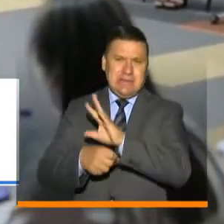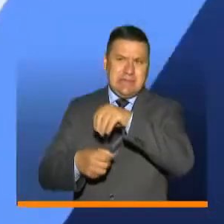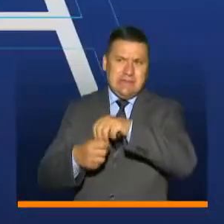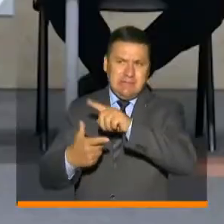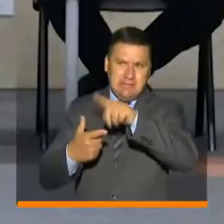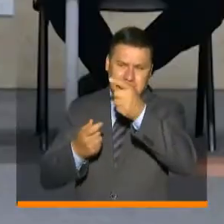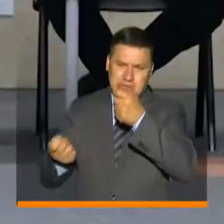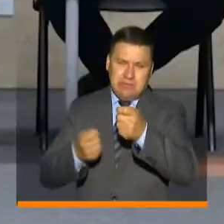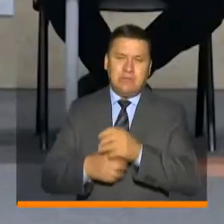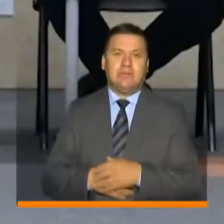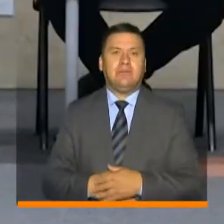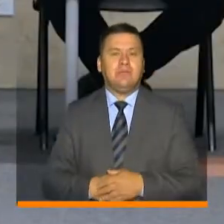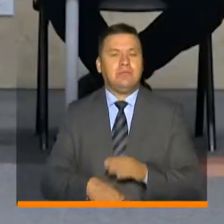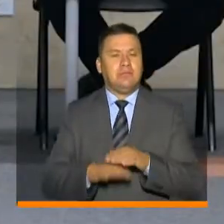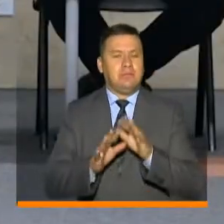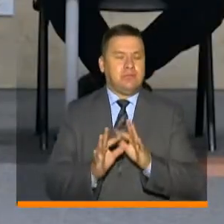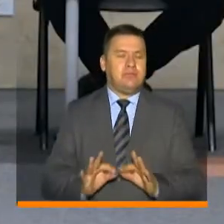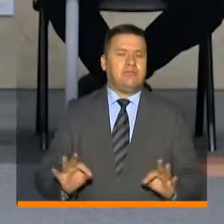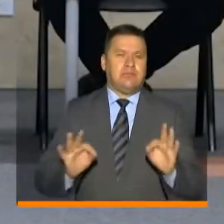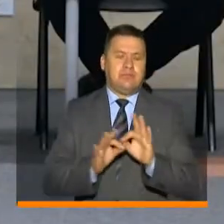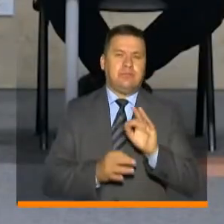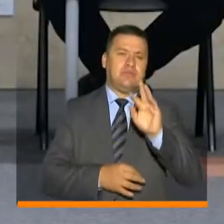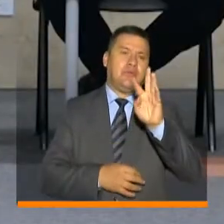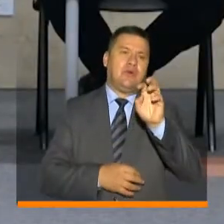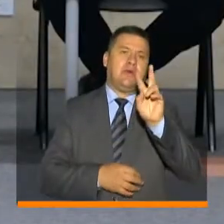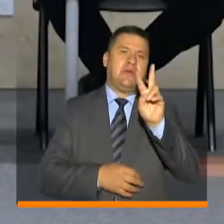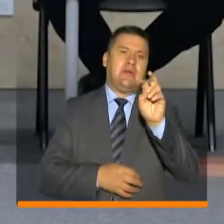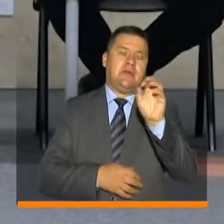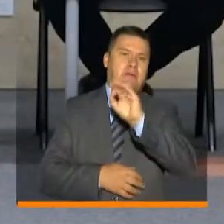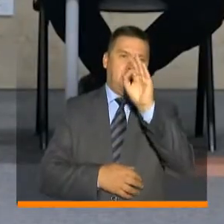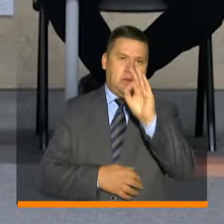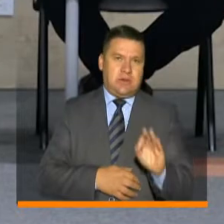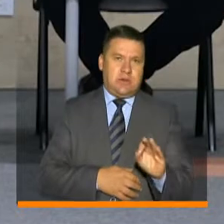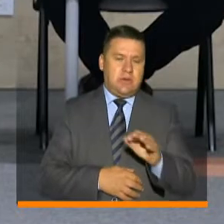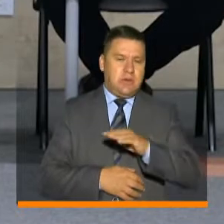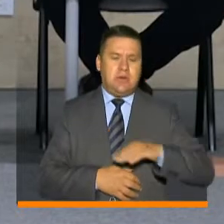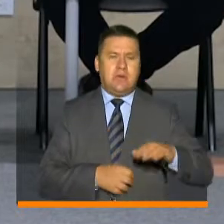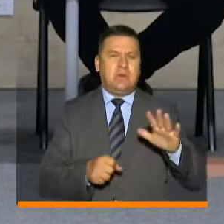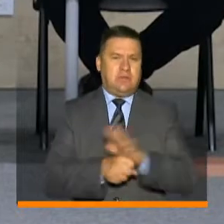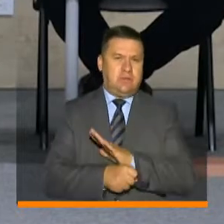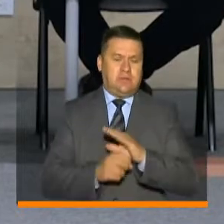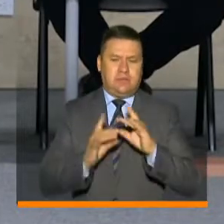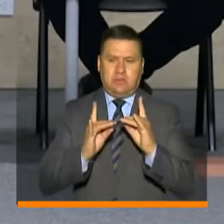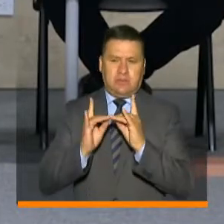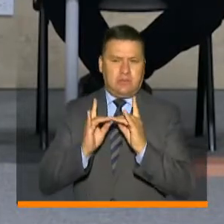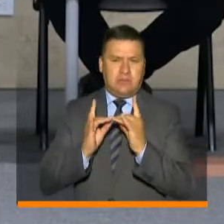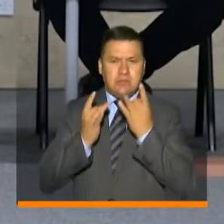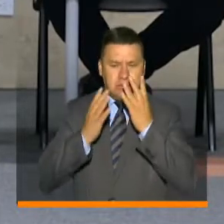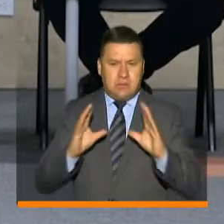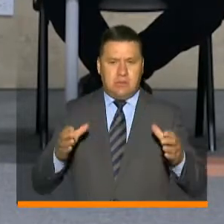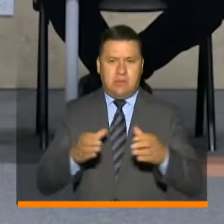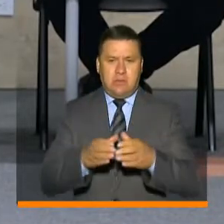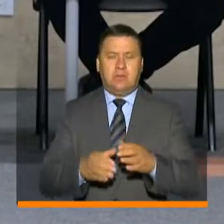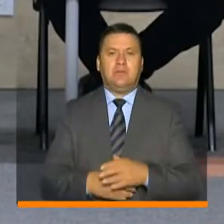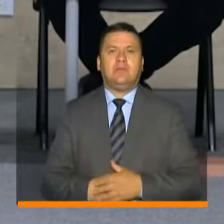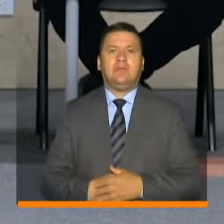COVID-19. Importante, un 87% de ocupación de las camas de cuidado intensivo.